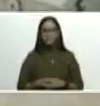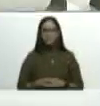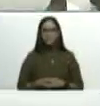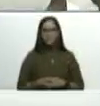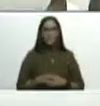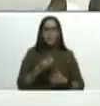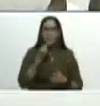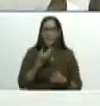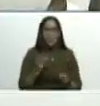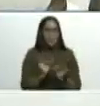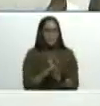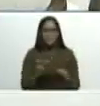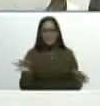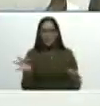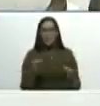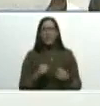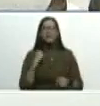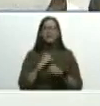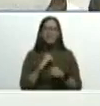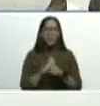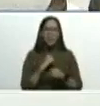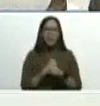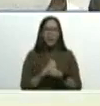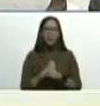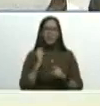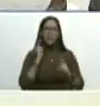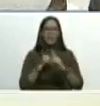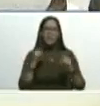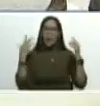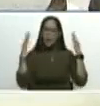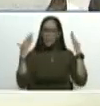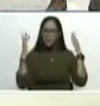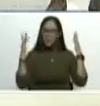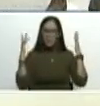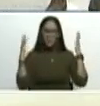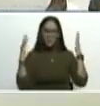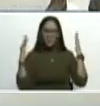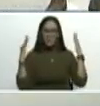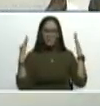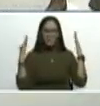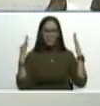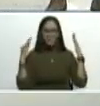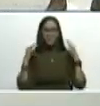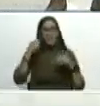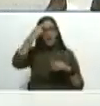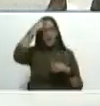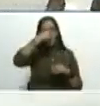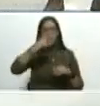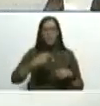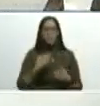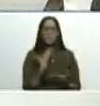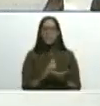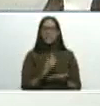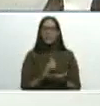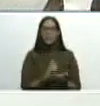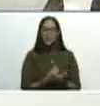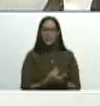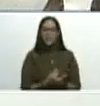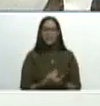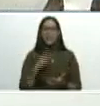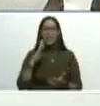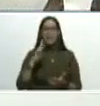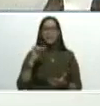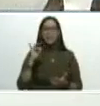Bueno, espectacular, pues, trabajo. Desde aquí le damos un aplauso al pueblo de Maturín, a las bricomiles